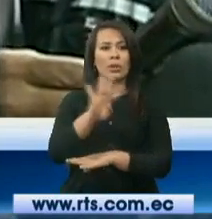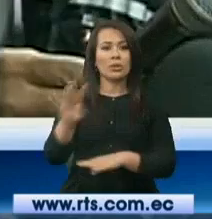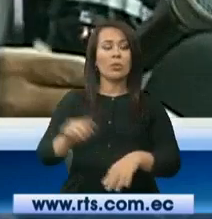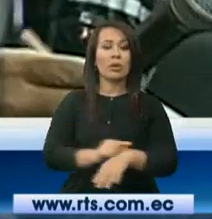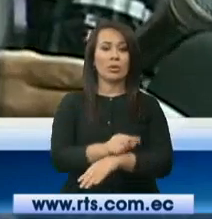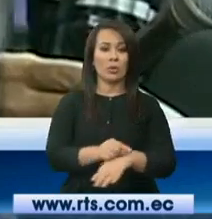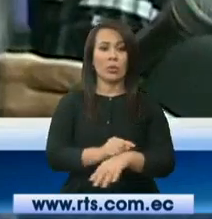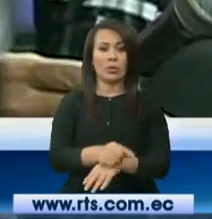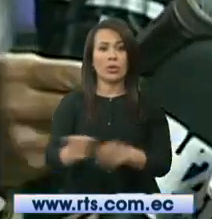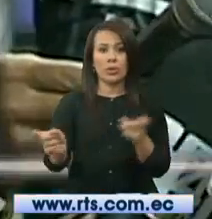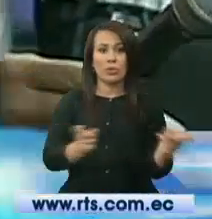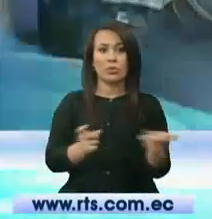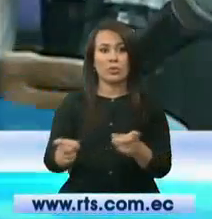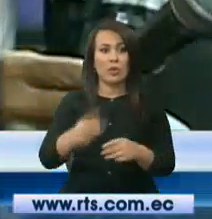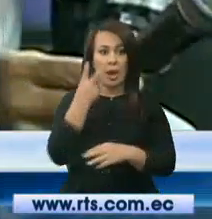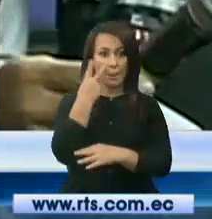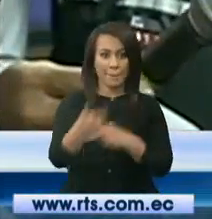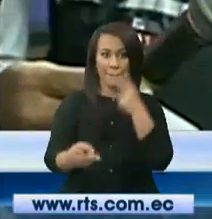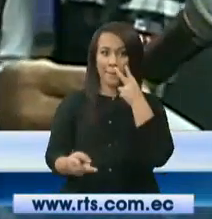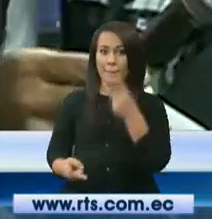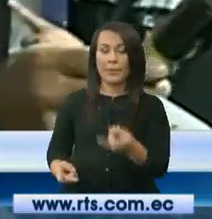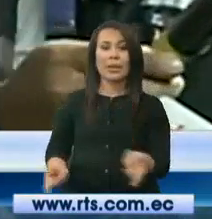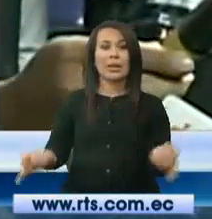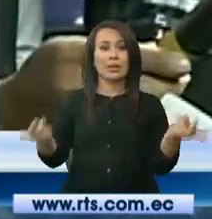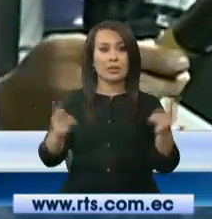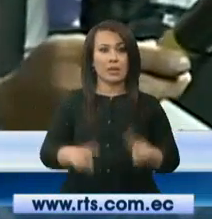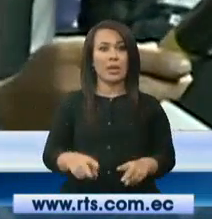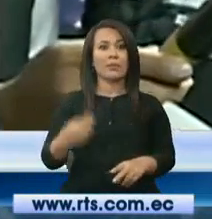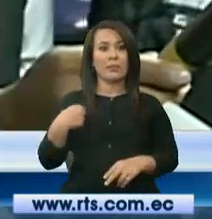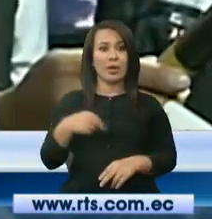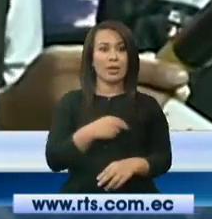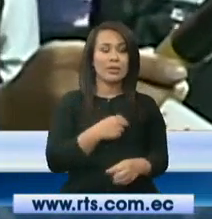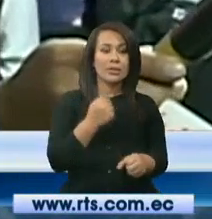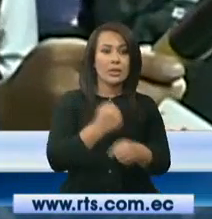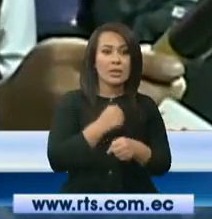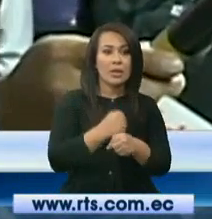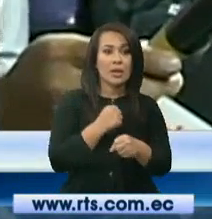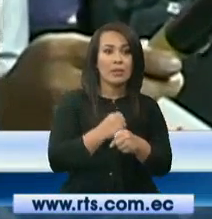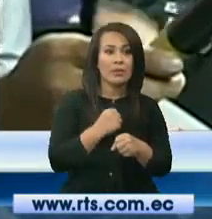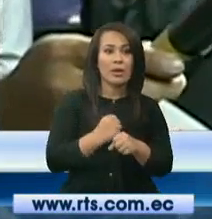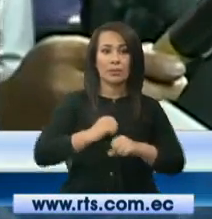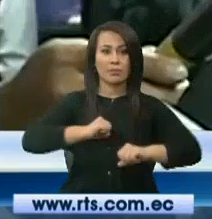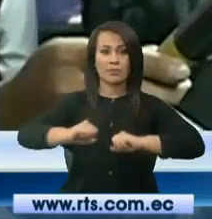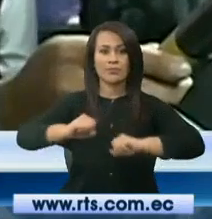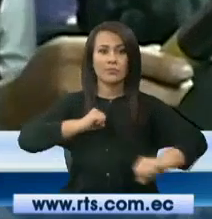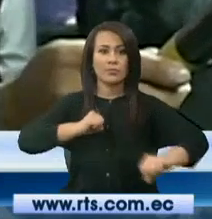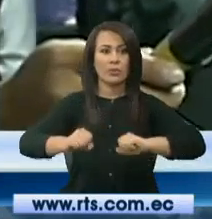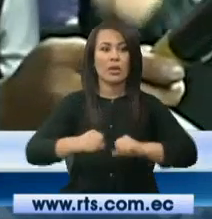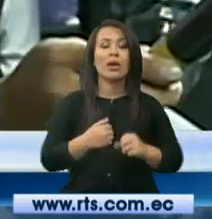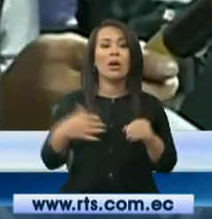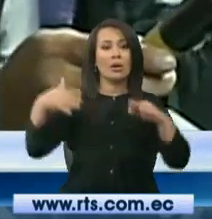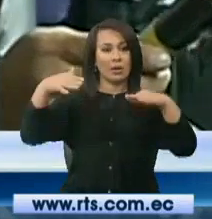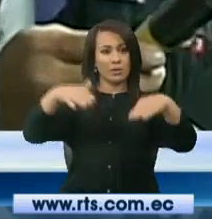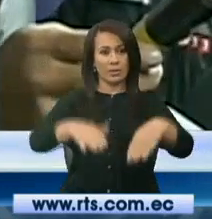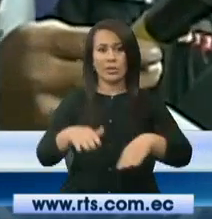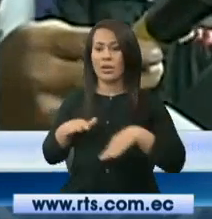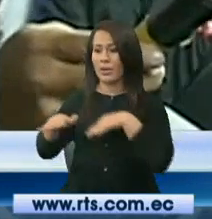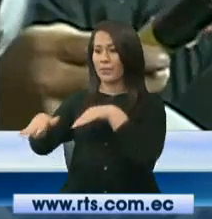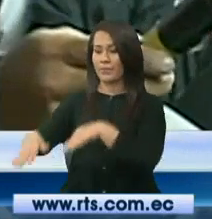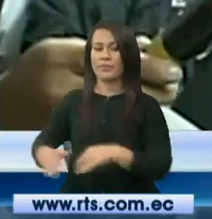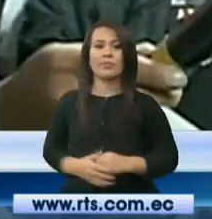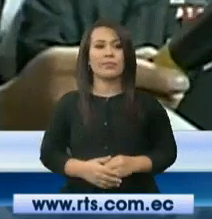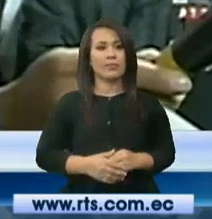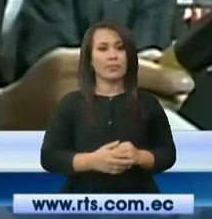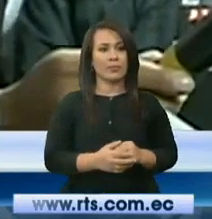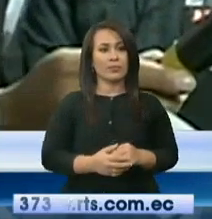en alerta amarilla, entonces tampoco podemos aflojarnos, como dicen, nuestra preocupación